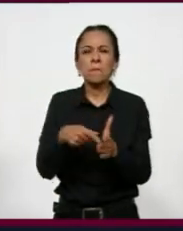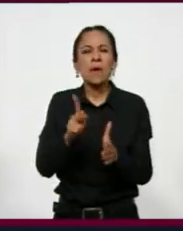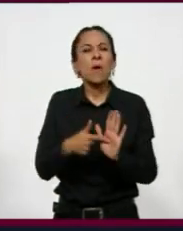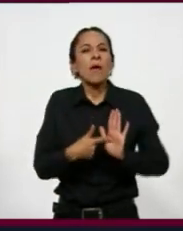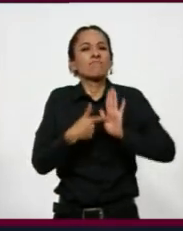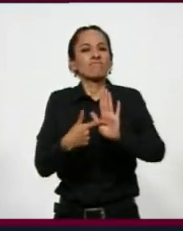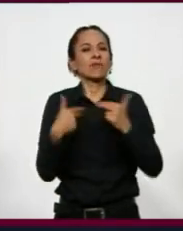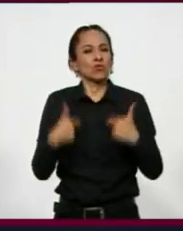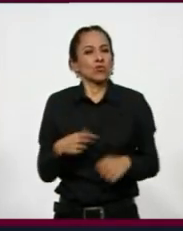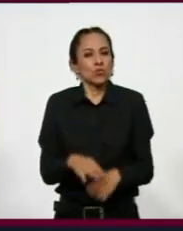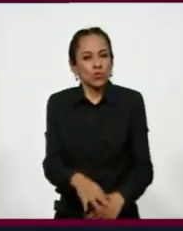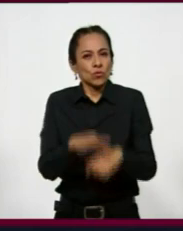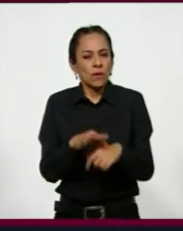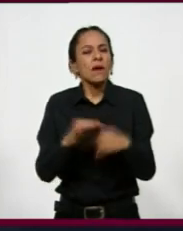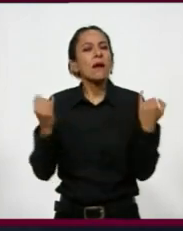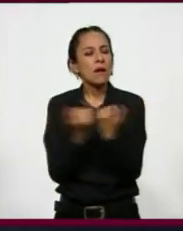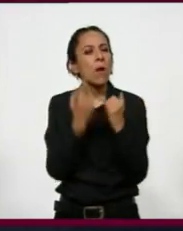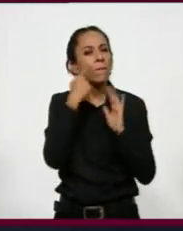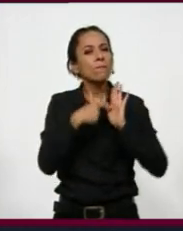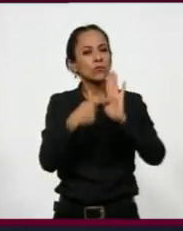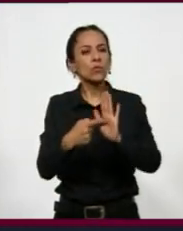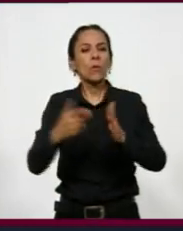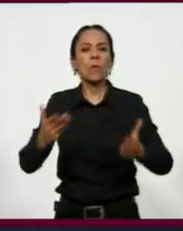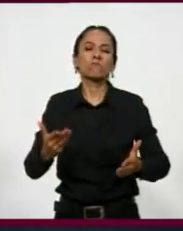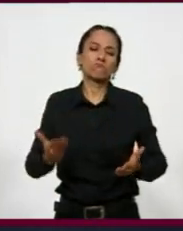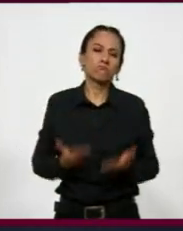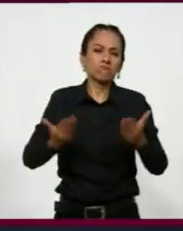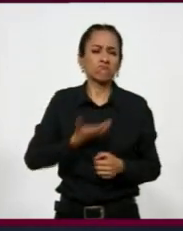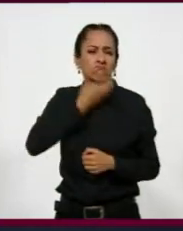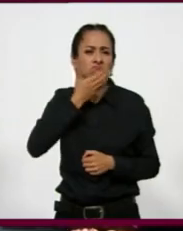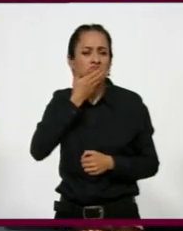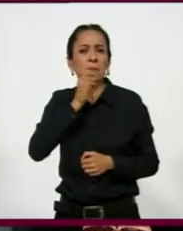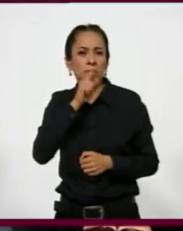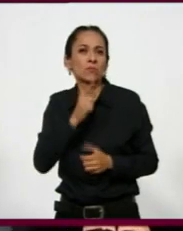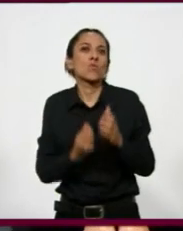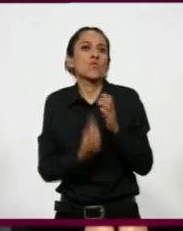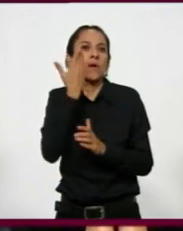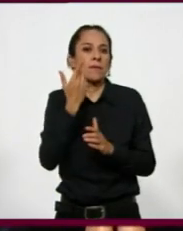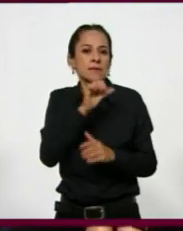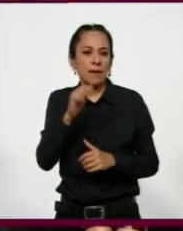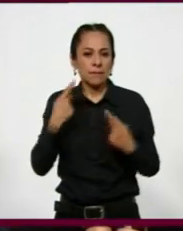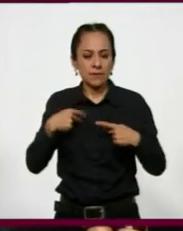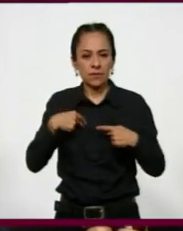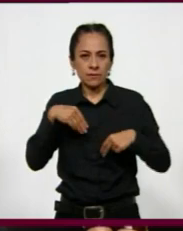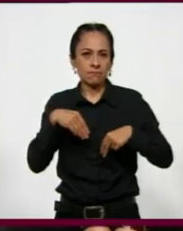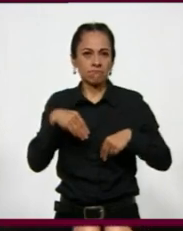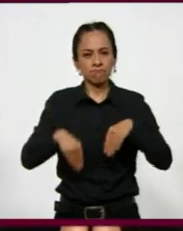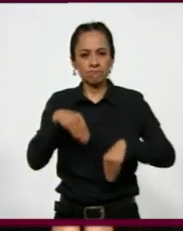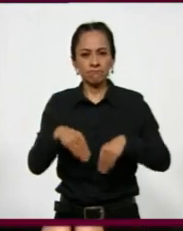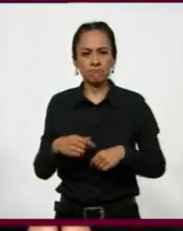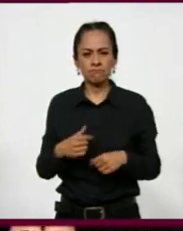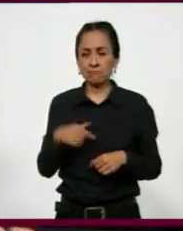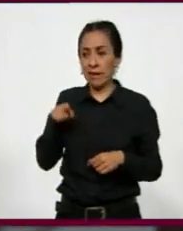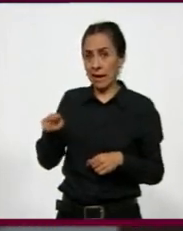ejemplificó las formas rígidas de la danza clásica y las formas que él propone al bailarín. Y marcha como yo, ¿no? Sí, camina como yo. Eh bien,